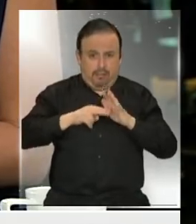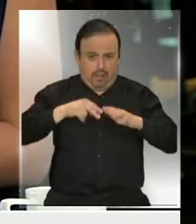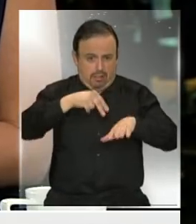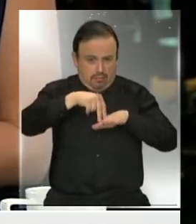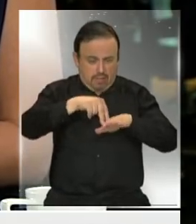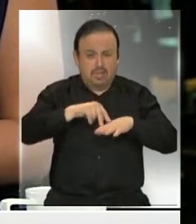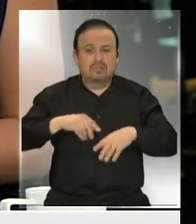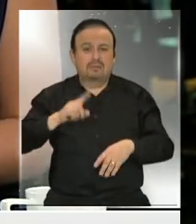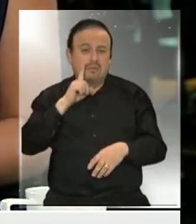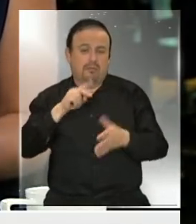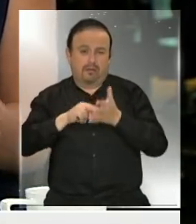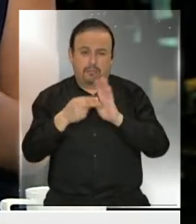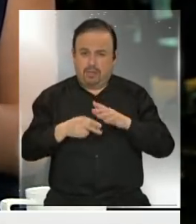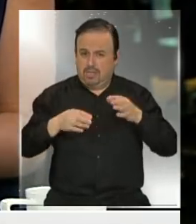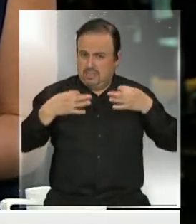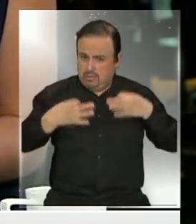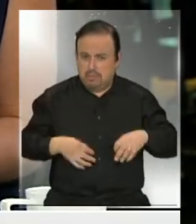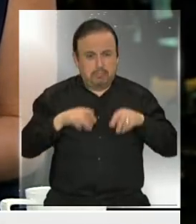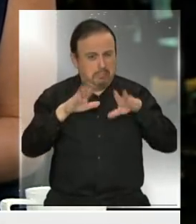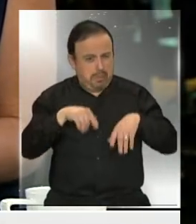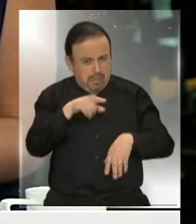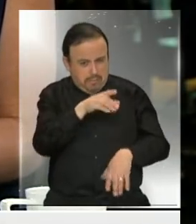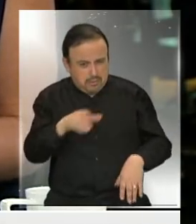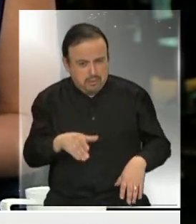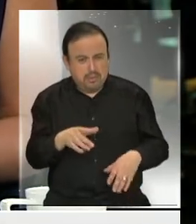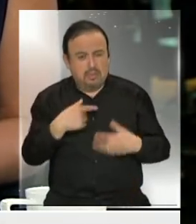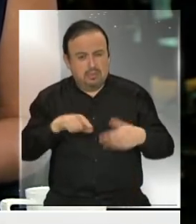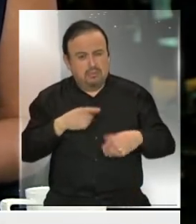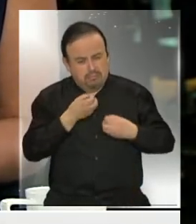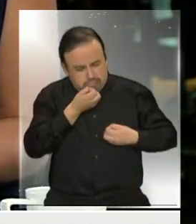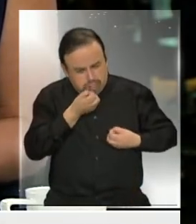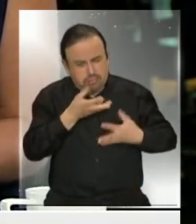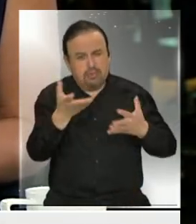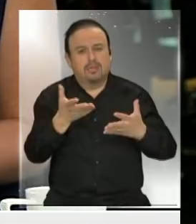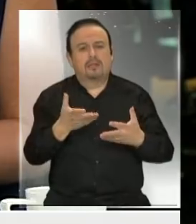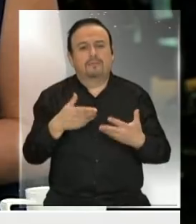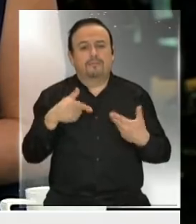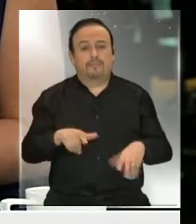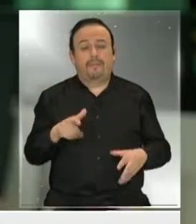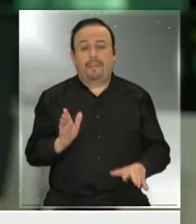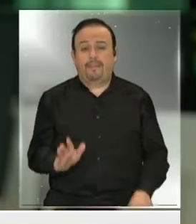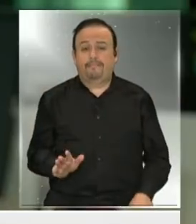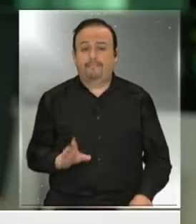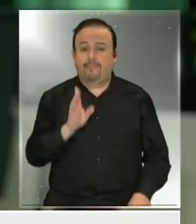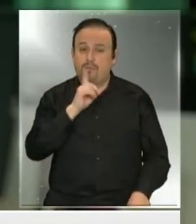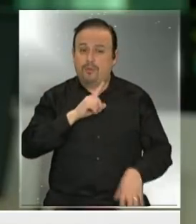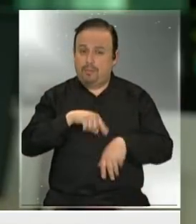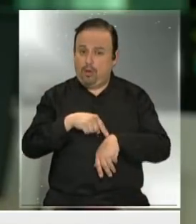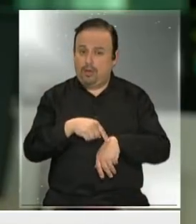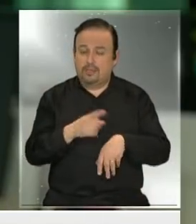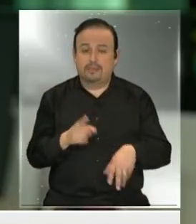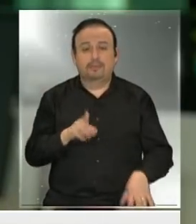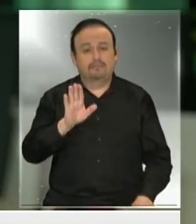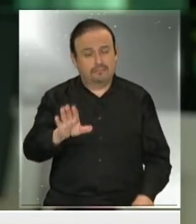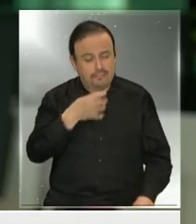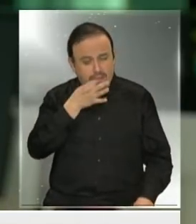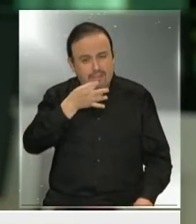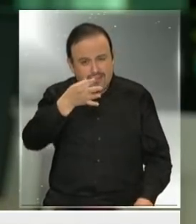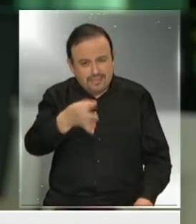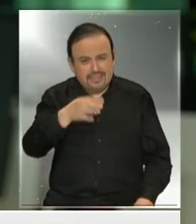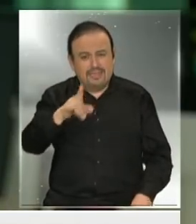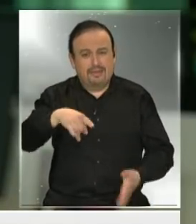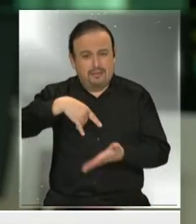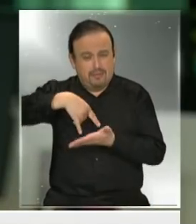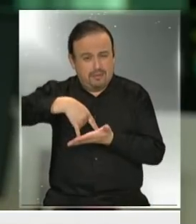problema de seguridad no son esas mismas personas las que se han expresado las calles de la cual que mejora por eso me dijo por eso le digo que en el